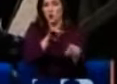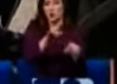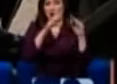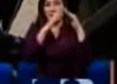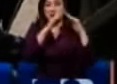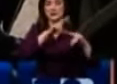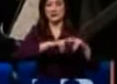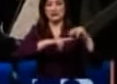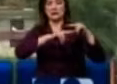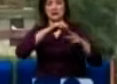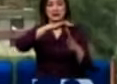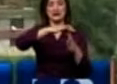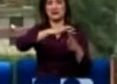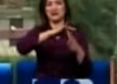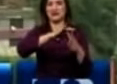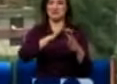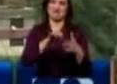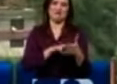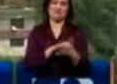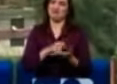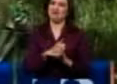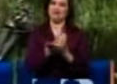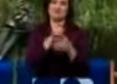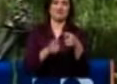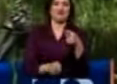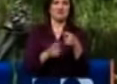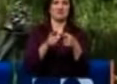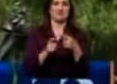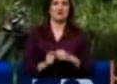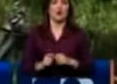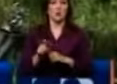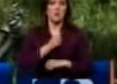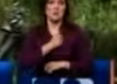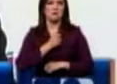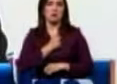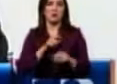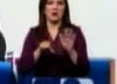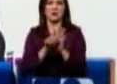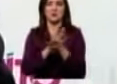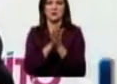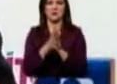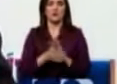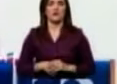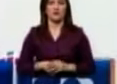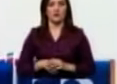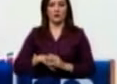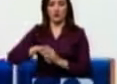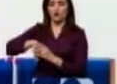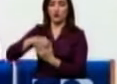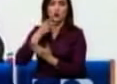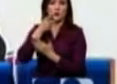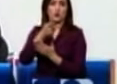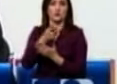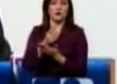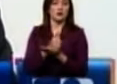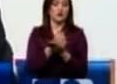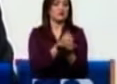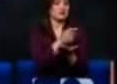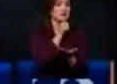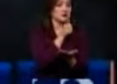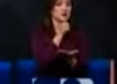estas están ubicadas en zonas de riesgo y otras no cuentan con escrituras. Con fondos públicos no podemos intervenir en